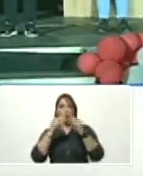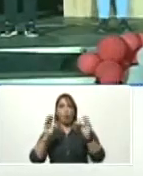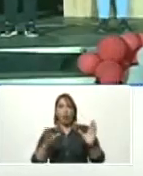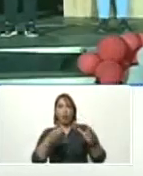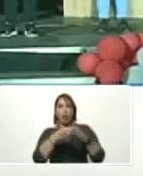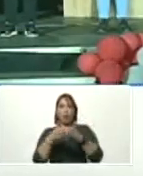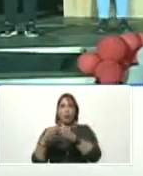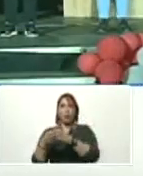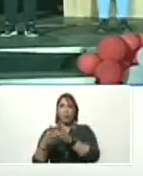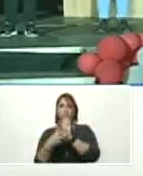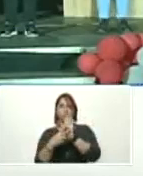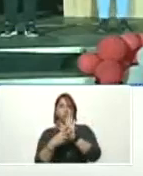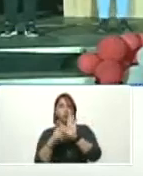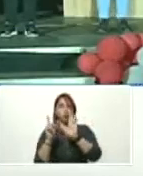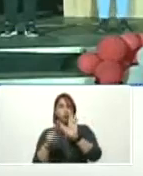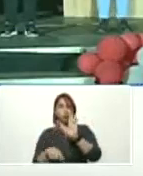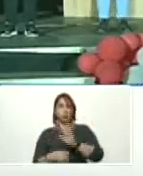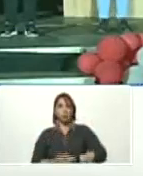verdaderamente.